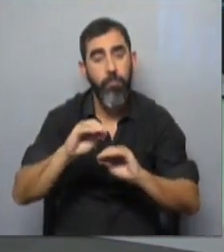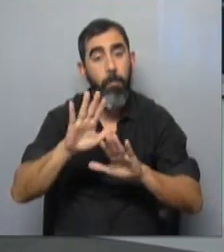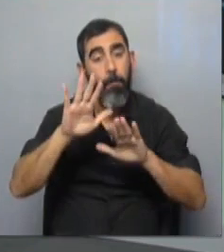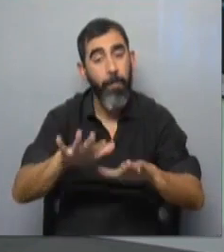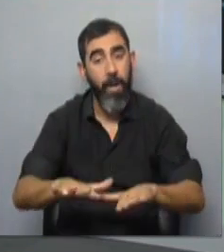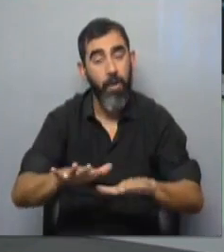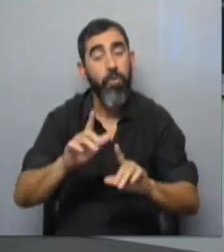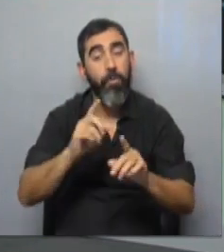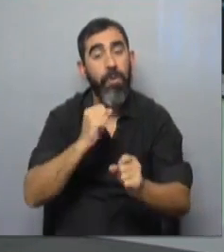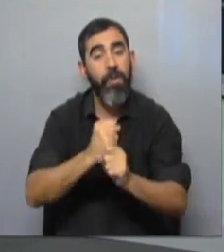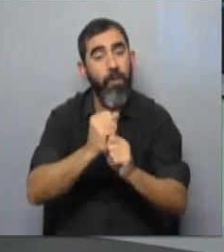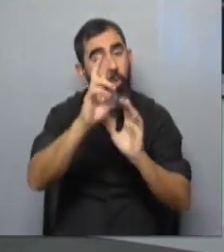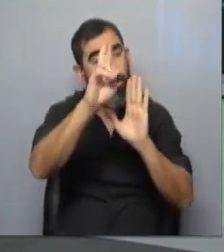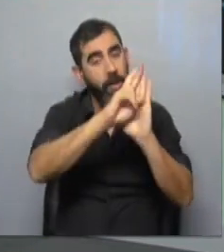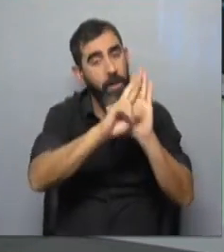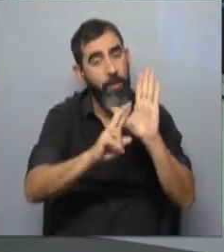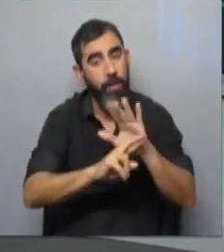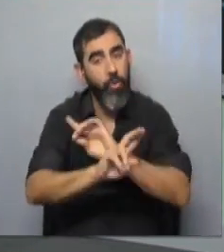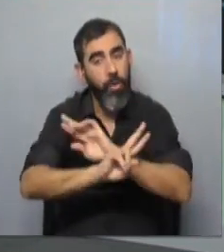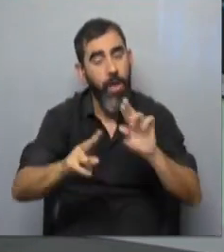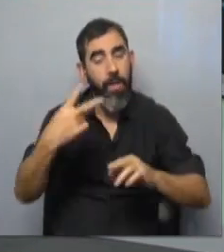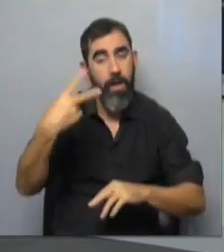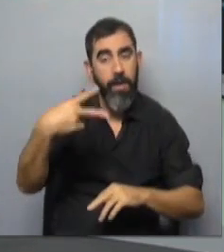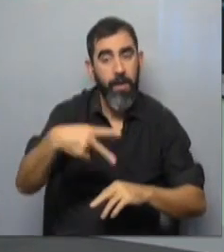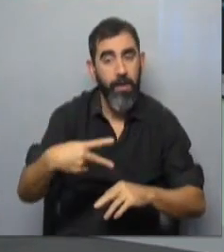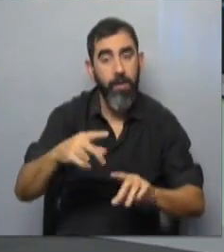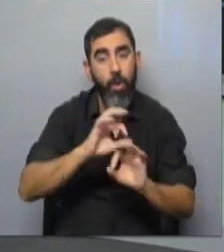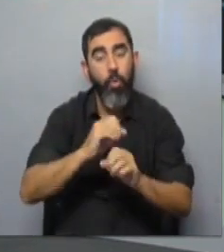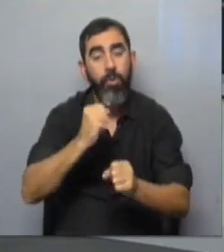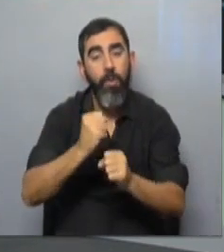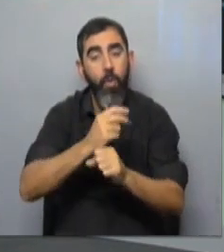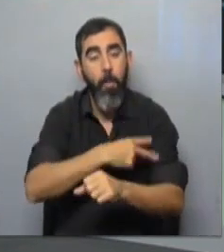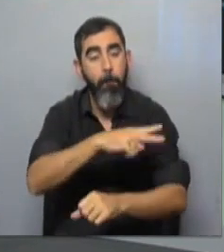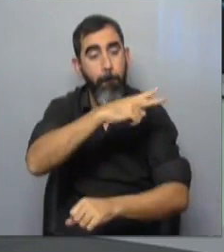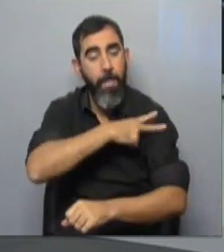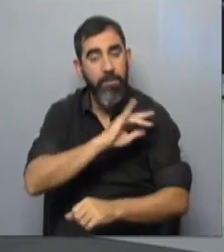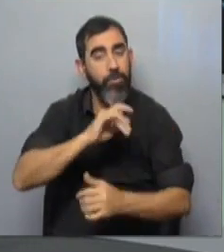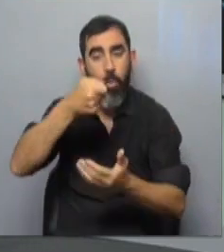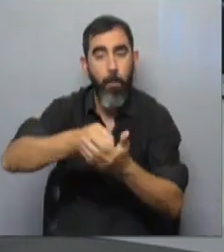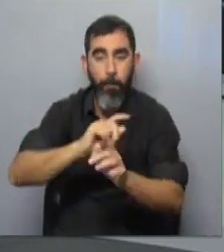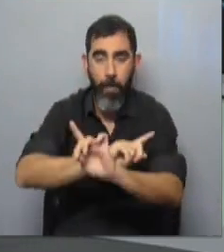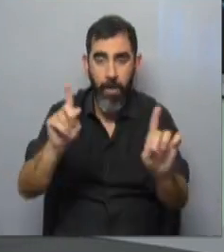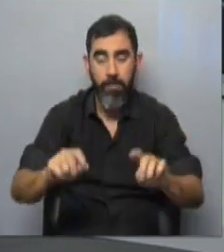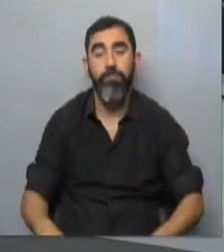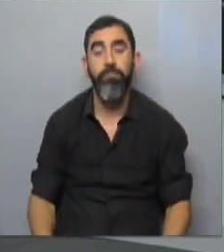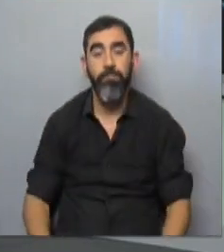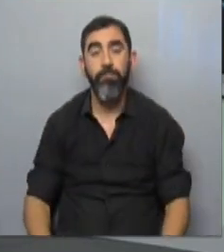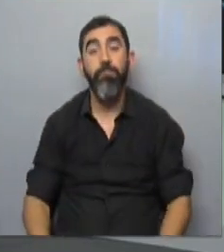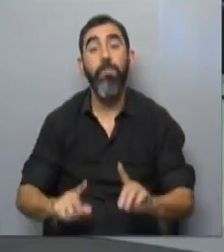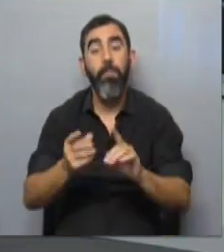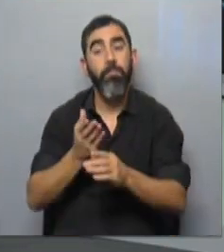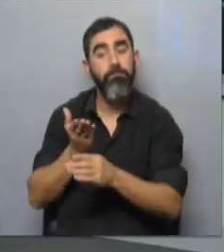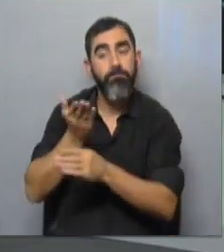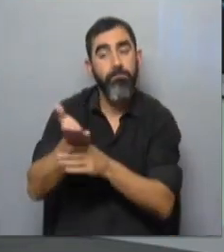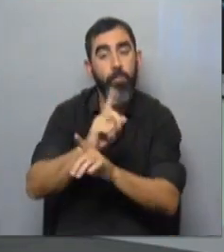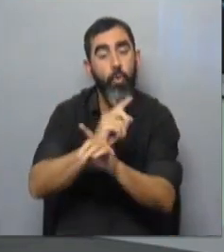entre ellas el trabajo a reglamento y no realizar horas extras ni tareas superiores sin el pago correspondiente. También van a presentar un